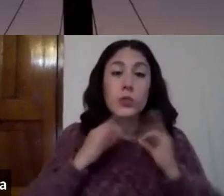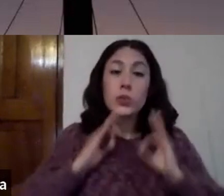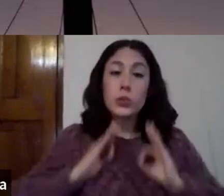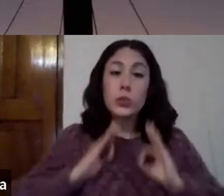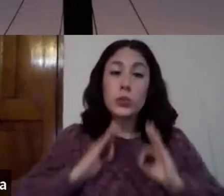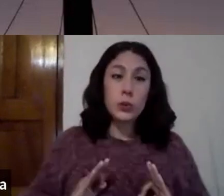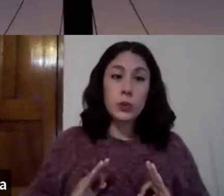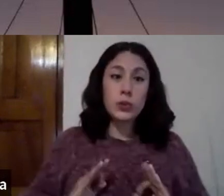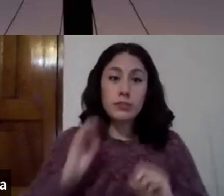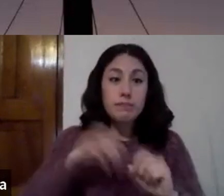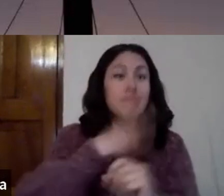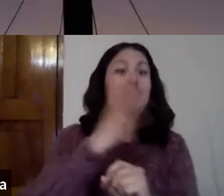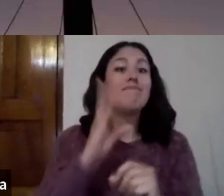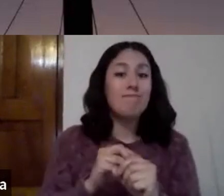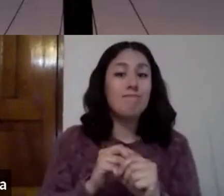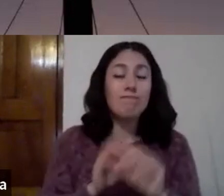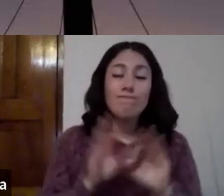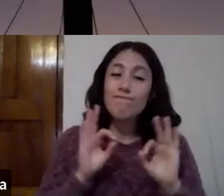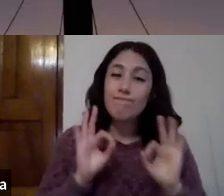Porque Dios conoce nuestro contexto.